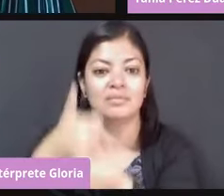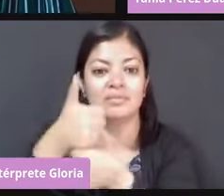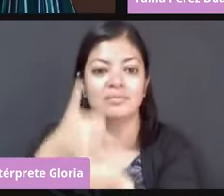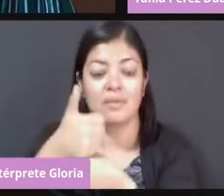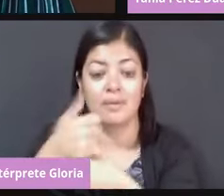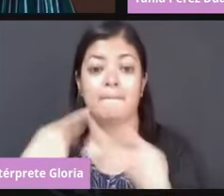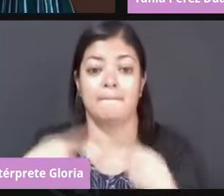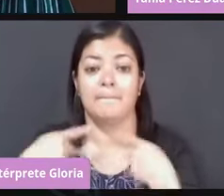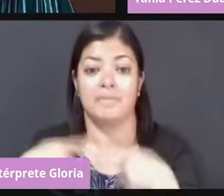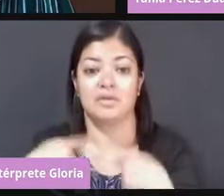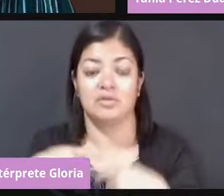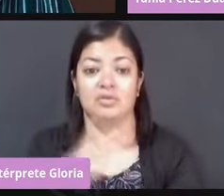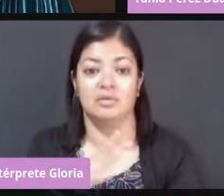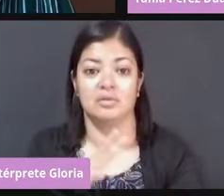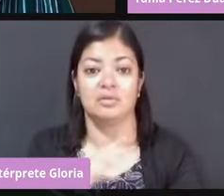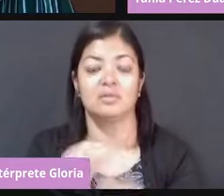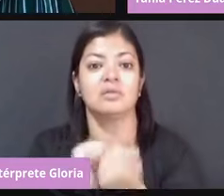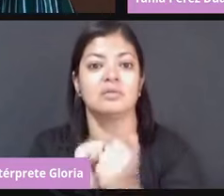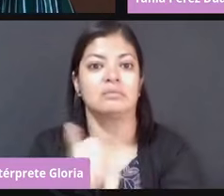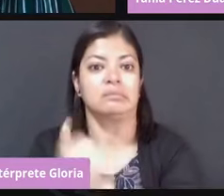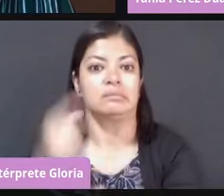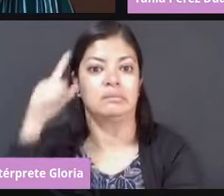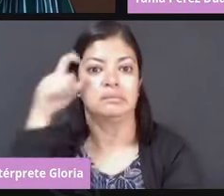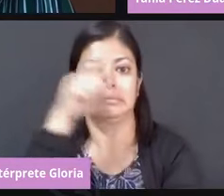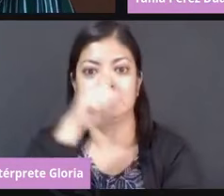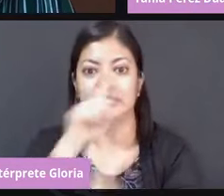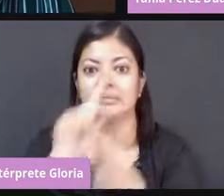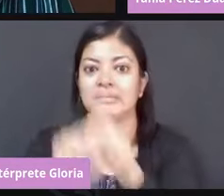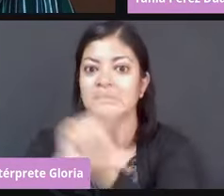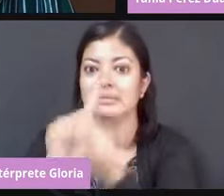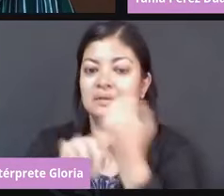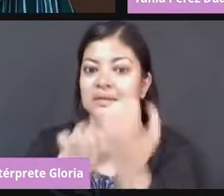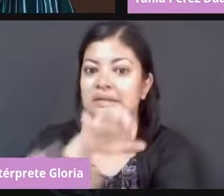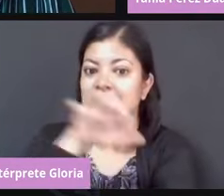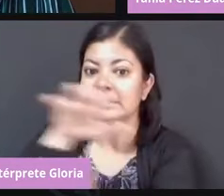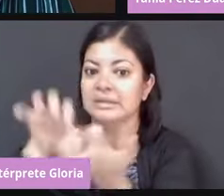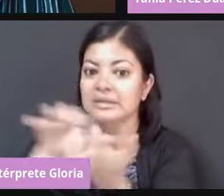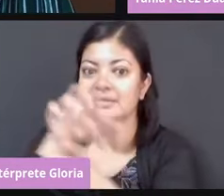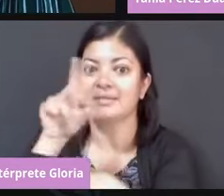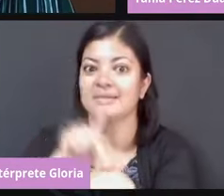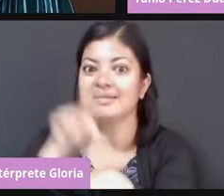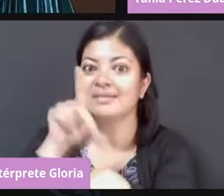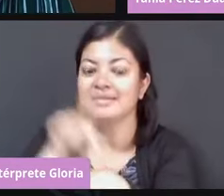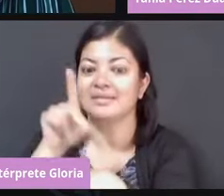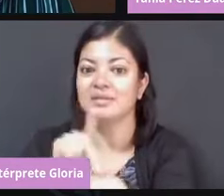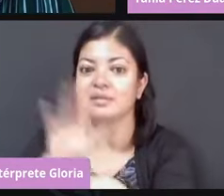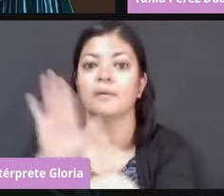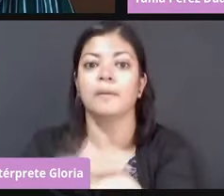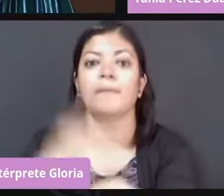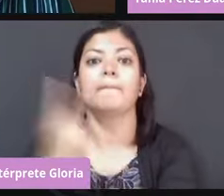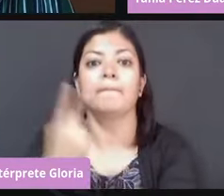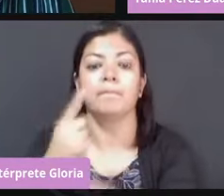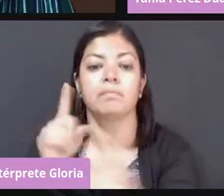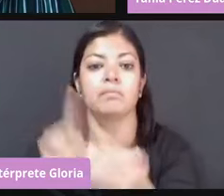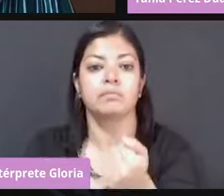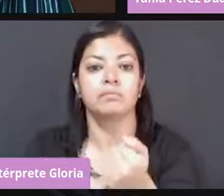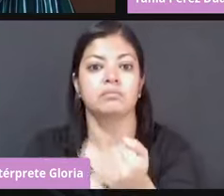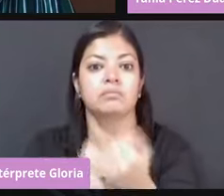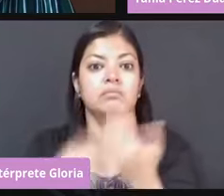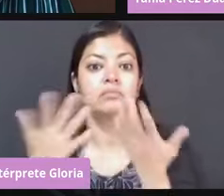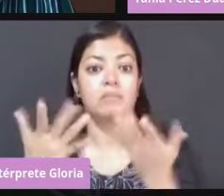padece y sobre todo la disfuncionalidad y cómo obstaculiza en su día a día. Porque llega a tal punto en donde